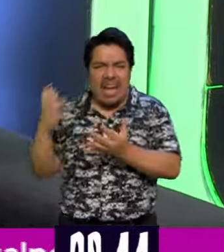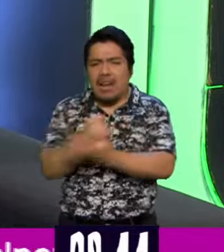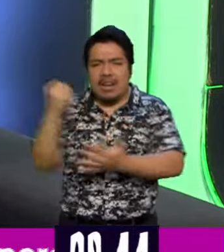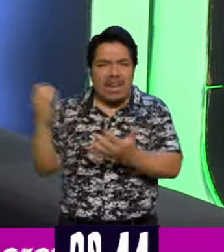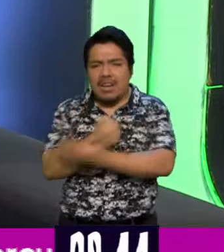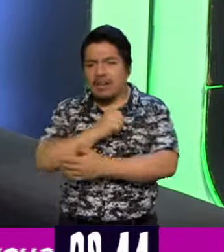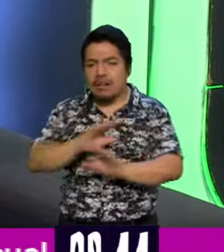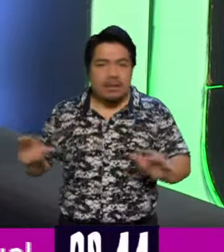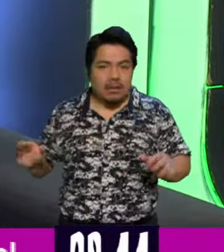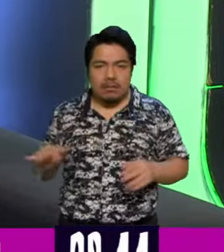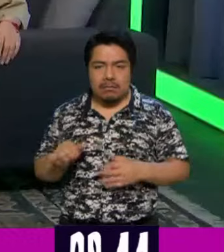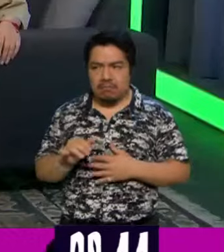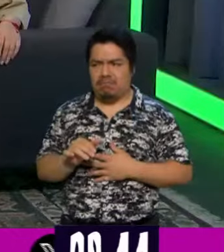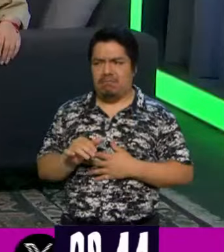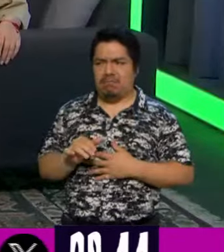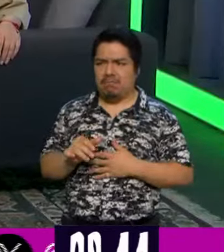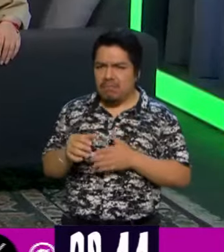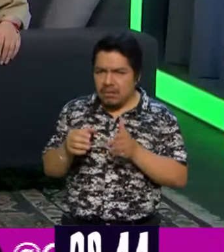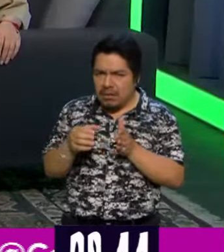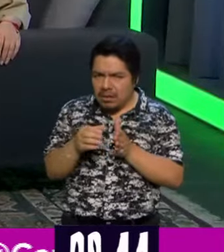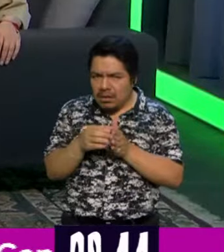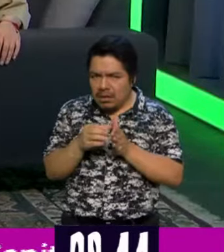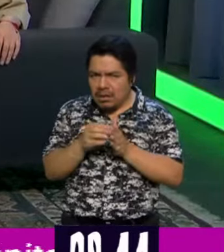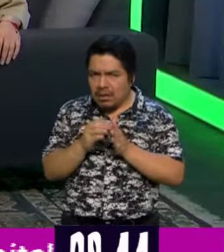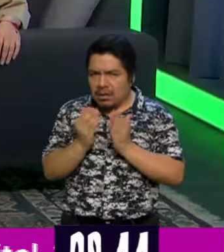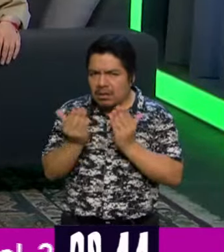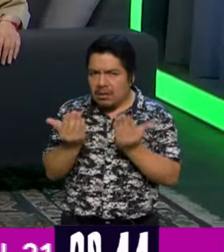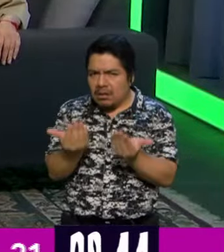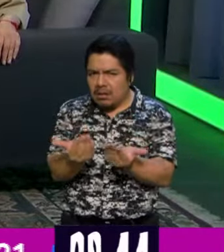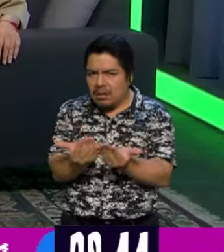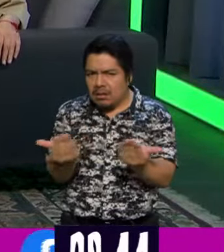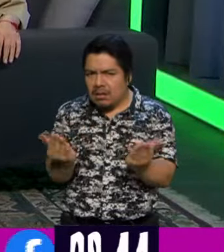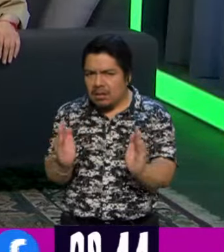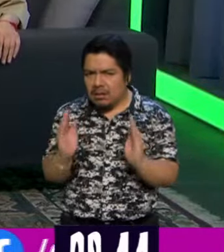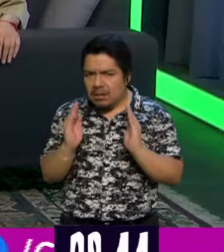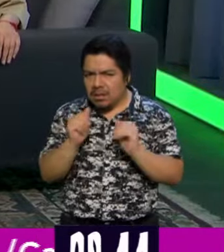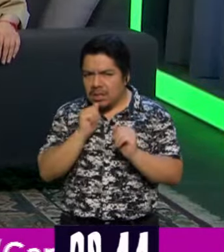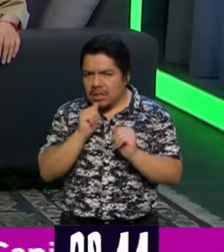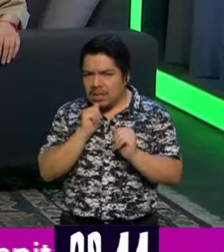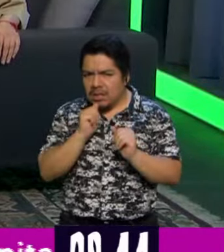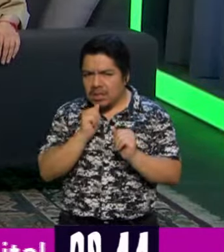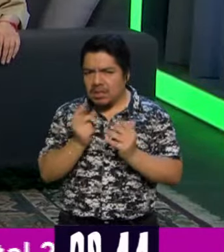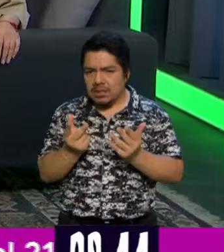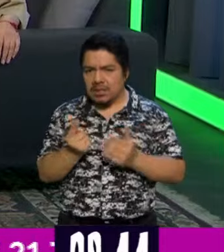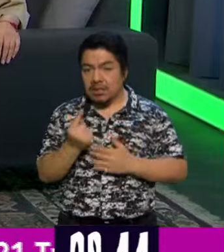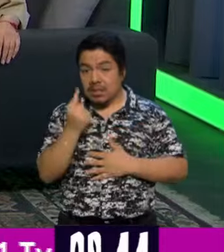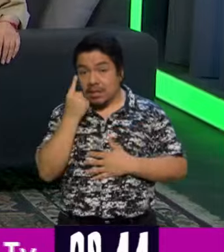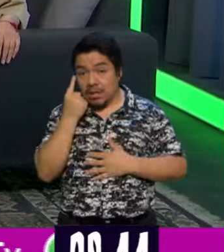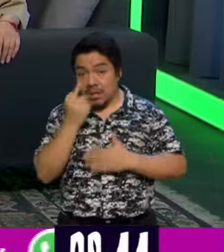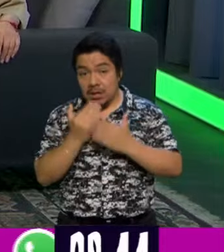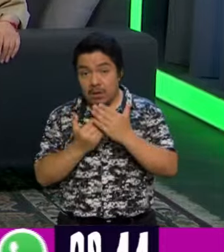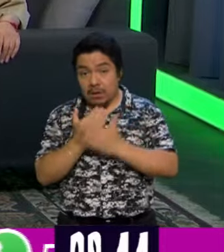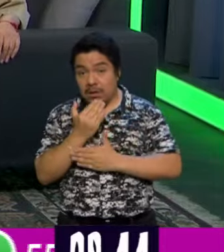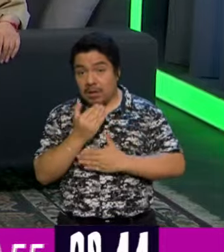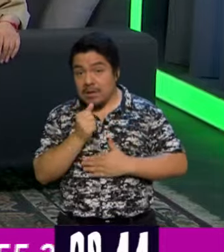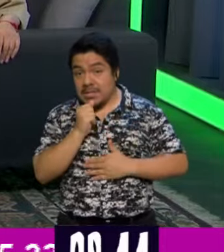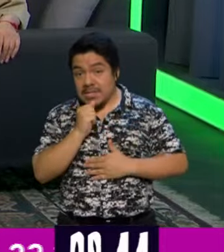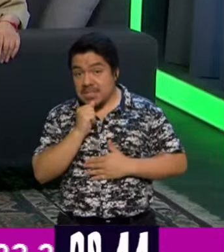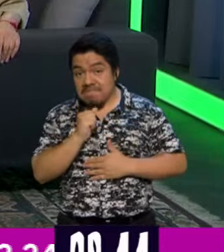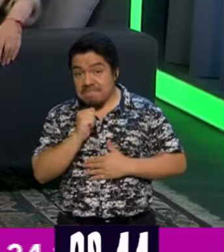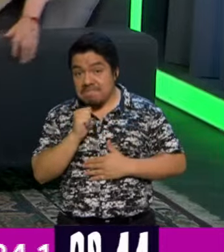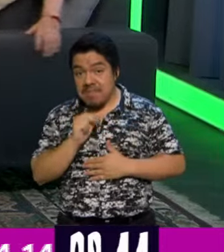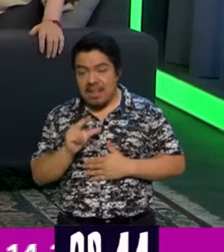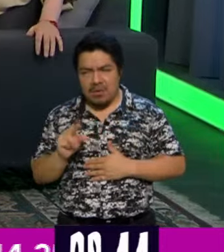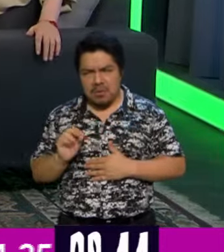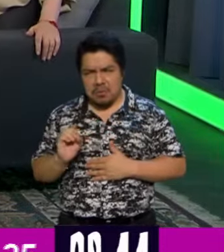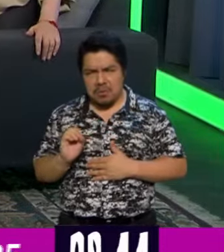inmediata. Todavía no cerraban las casillas. Sí, no, en la, oye, y era la 1 de la mañana y todavía no salía a decir que no, ¿eh? Claro.